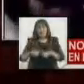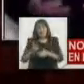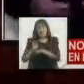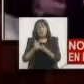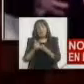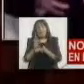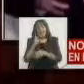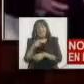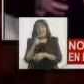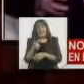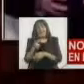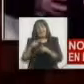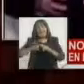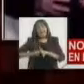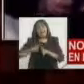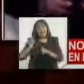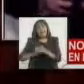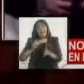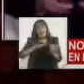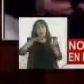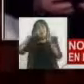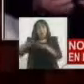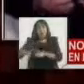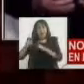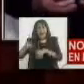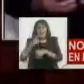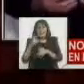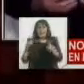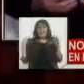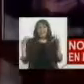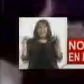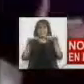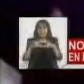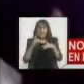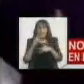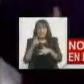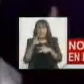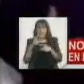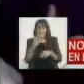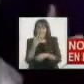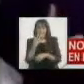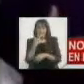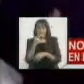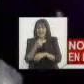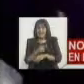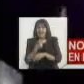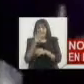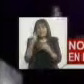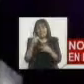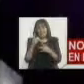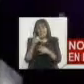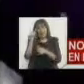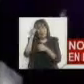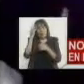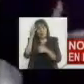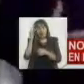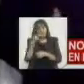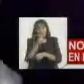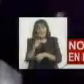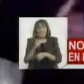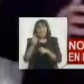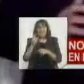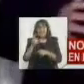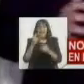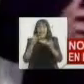ayudar a generar esa ola de molestia, de angustia, de